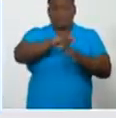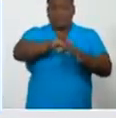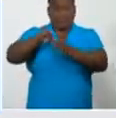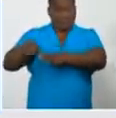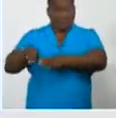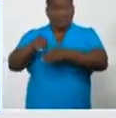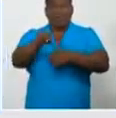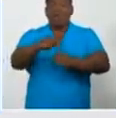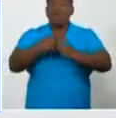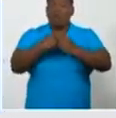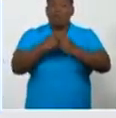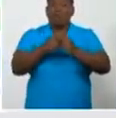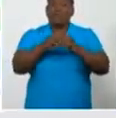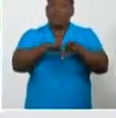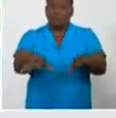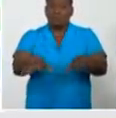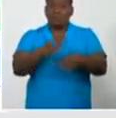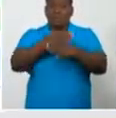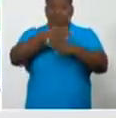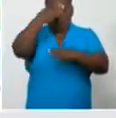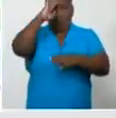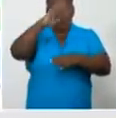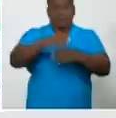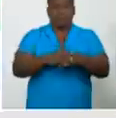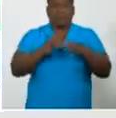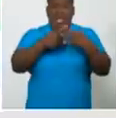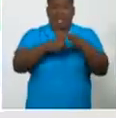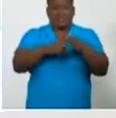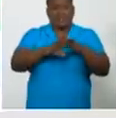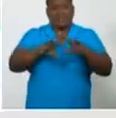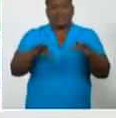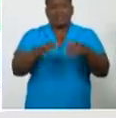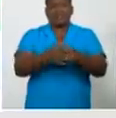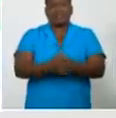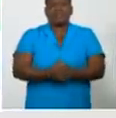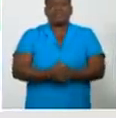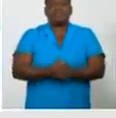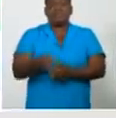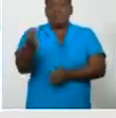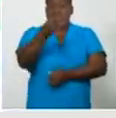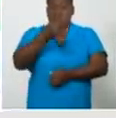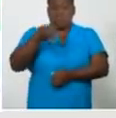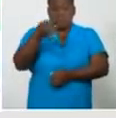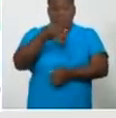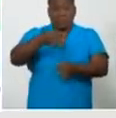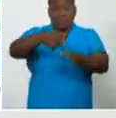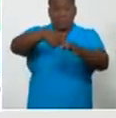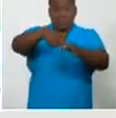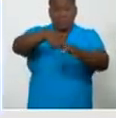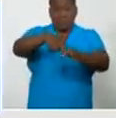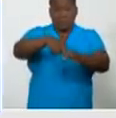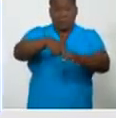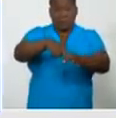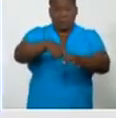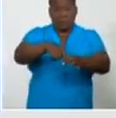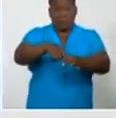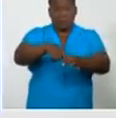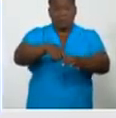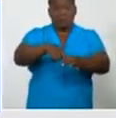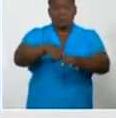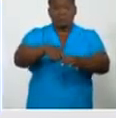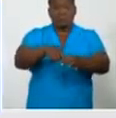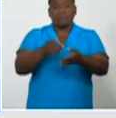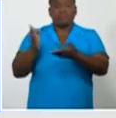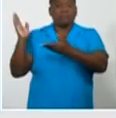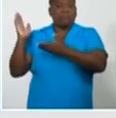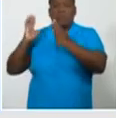fuerte transmisión en este territorio. El municipio especial Isla de la Juventud nuevamente no